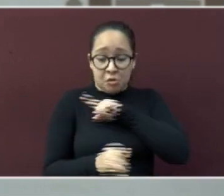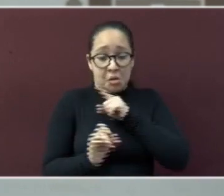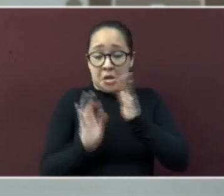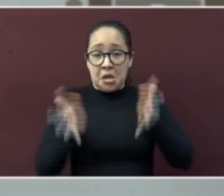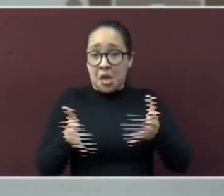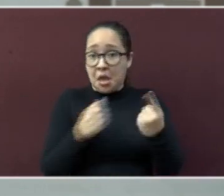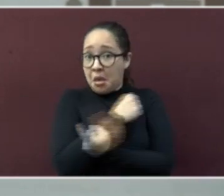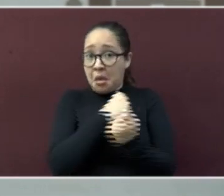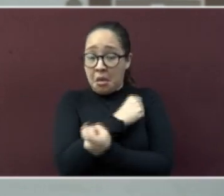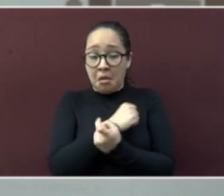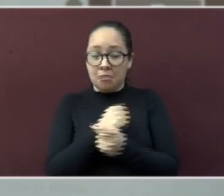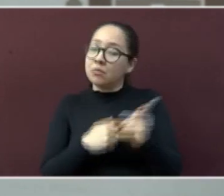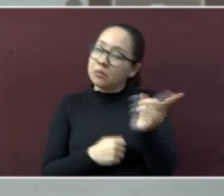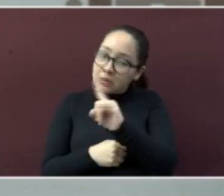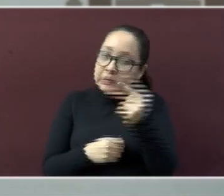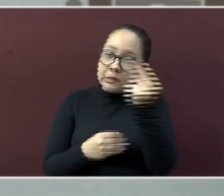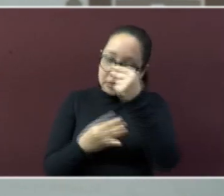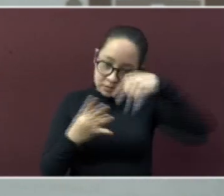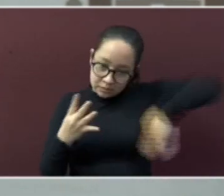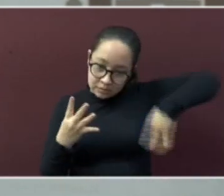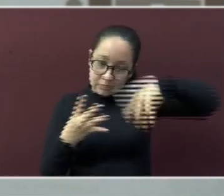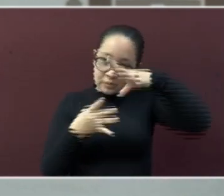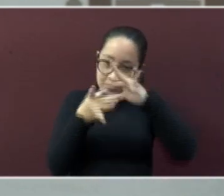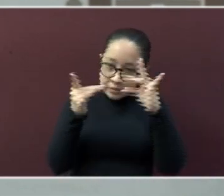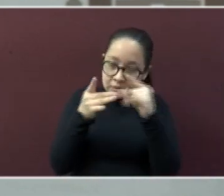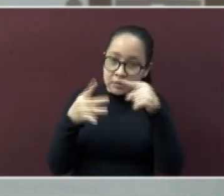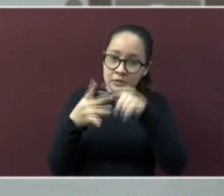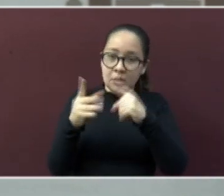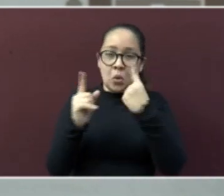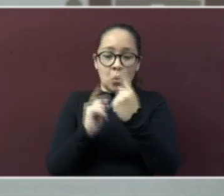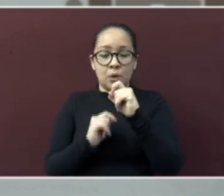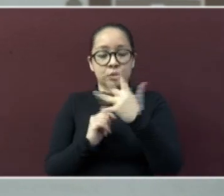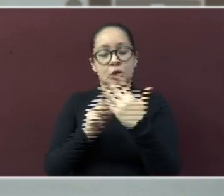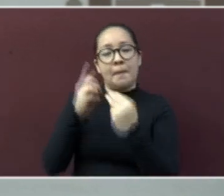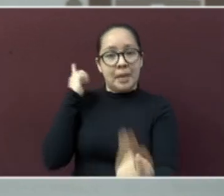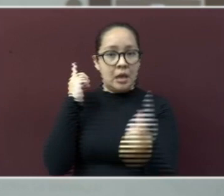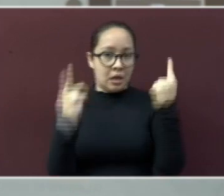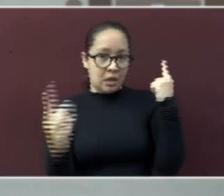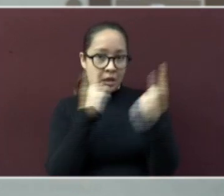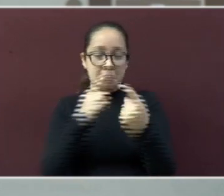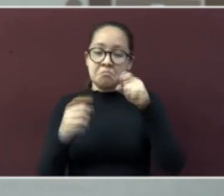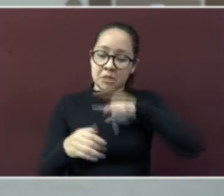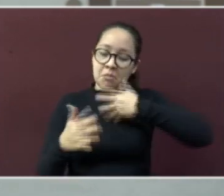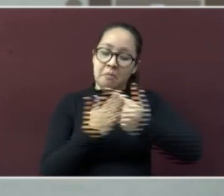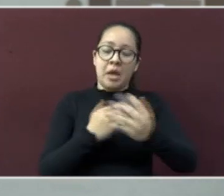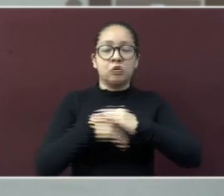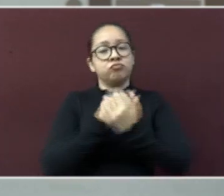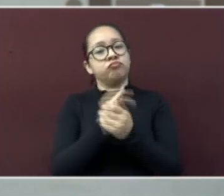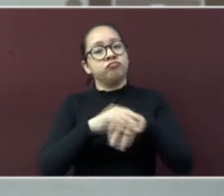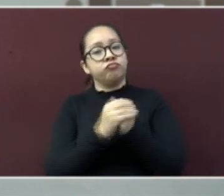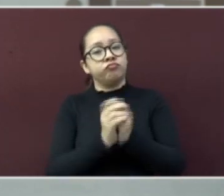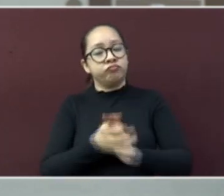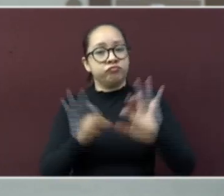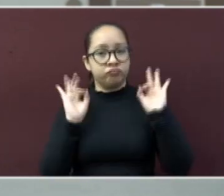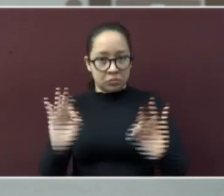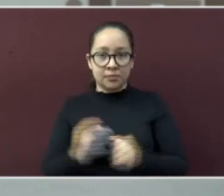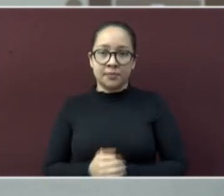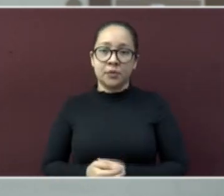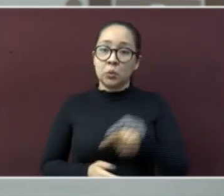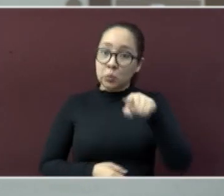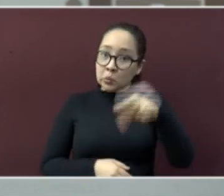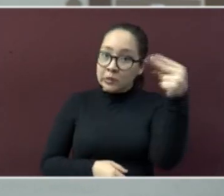solas sino que debe de combinarse con la sana distancia y con la higiene de manos adoptar medidas de higiene